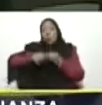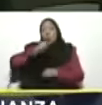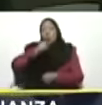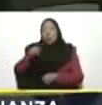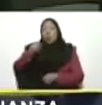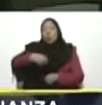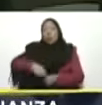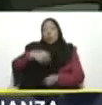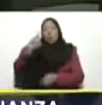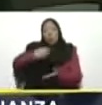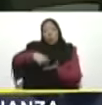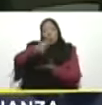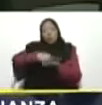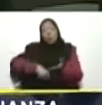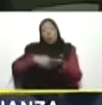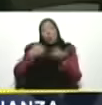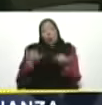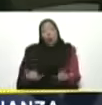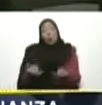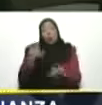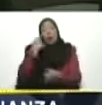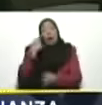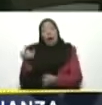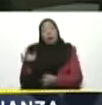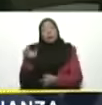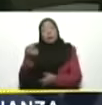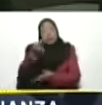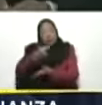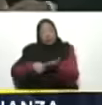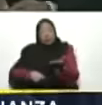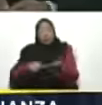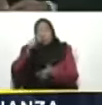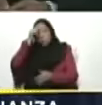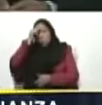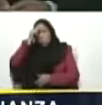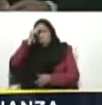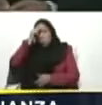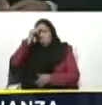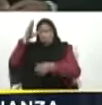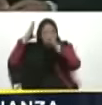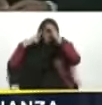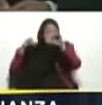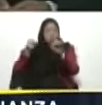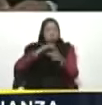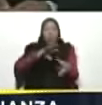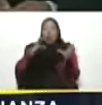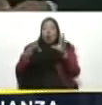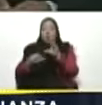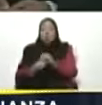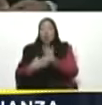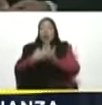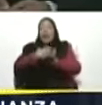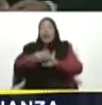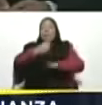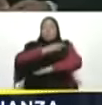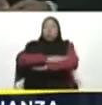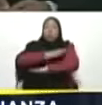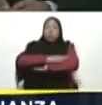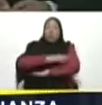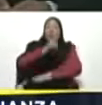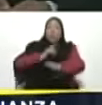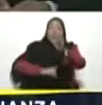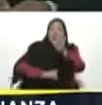para que lo que estamos firmando en oro, Yildirim, se transforme en un ejemplo para el